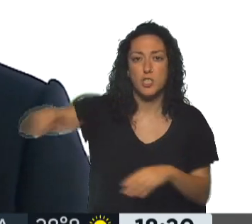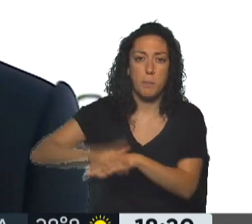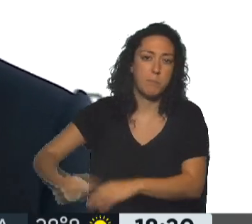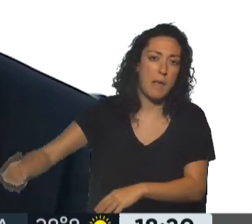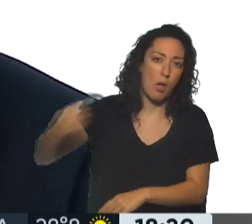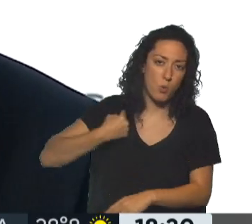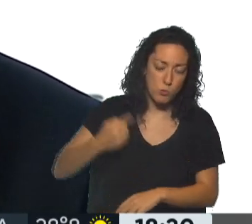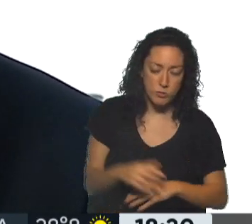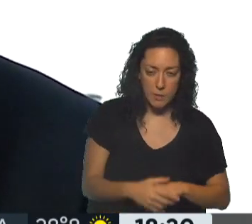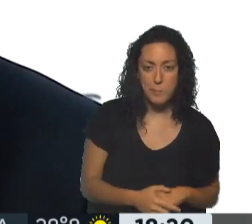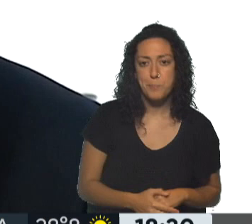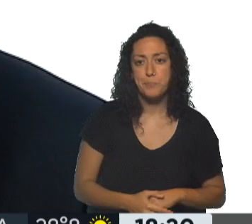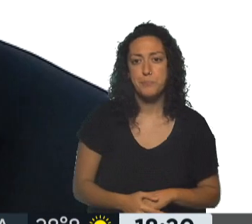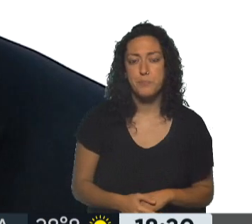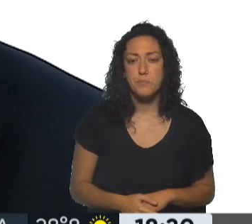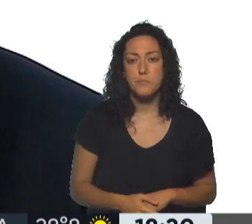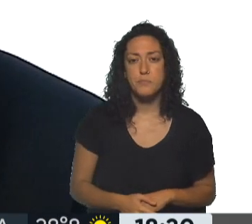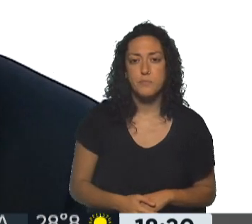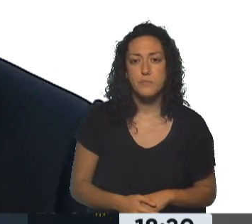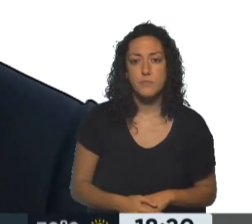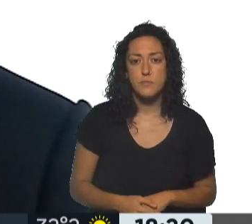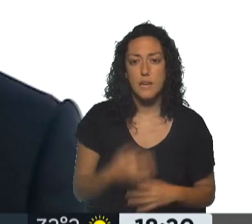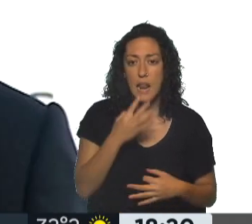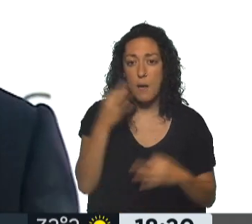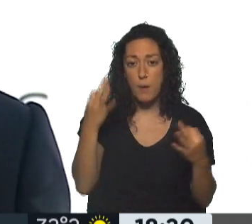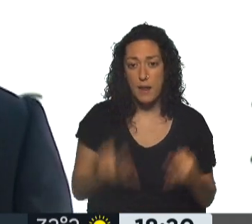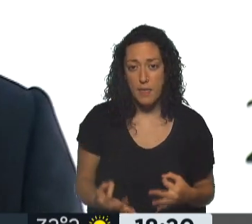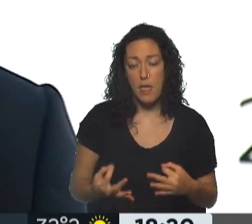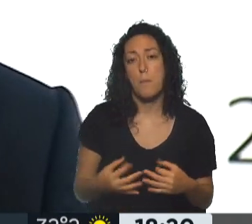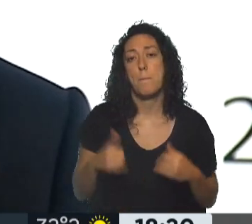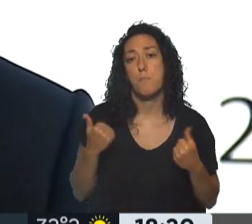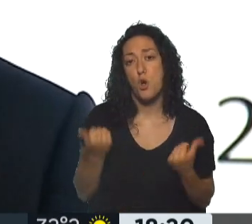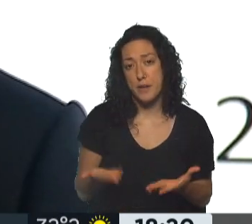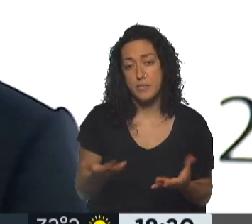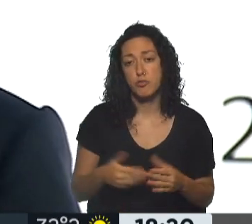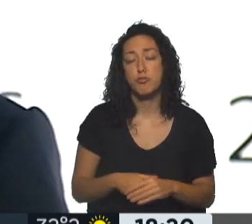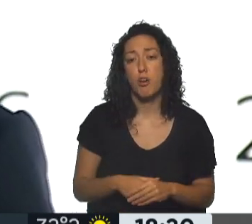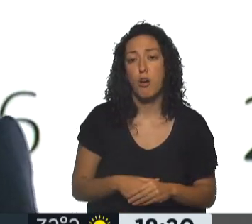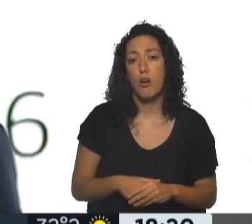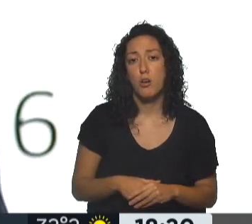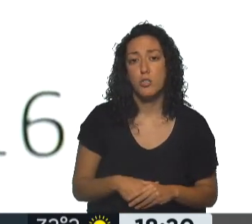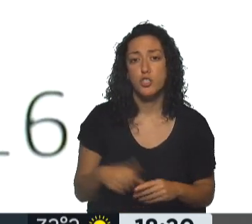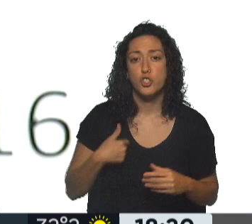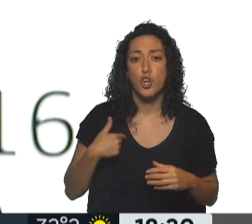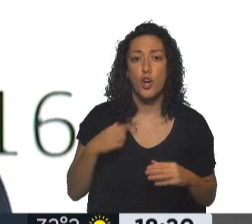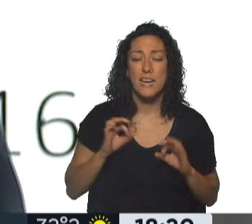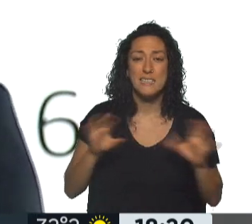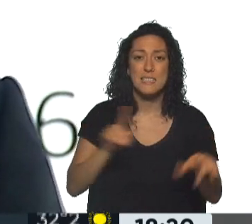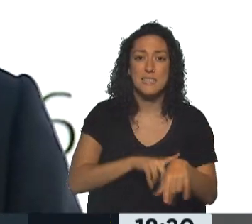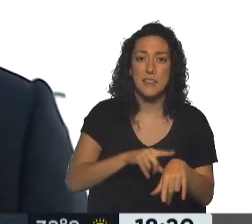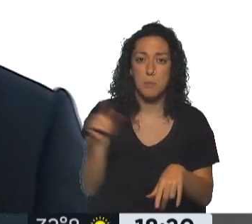que pretenden someternos. La verdad que en ese sentido le pedí tomar una licencia